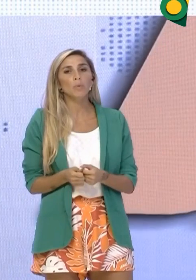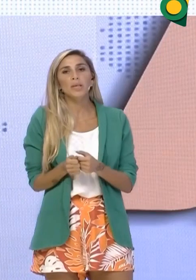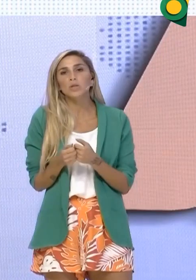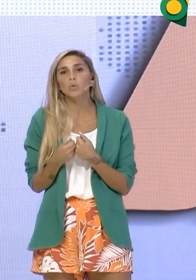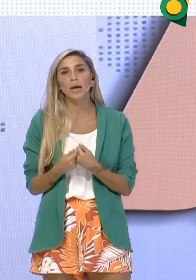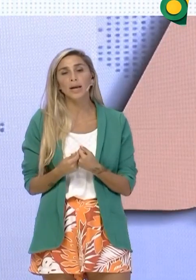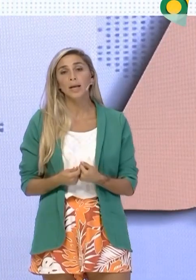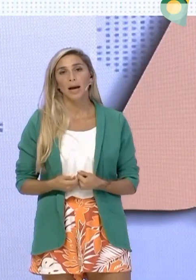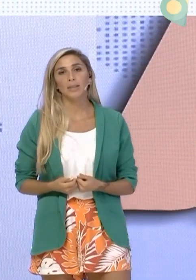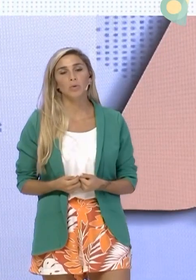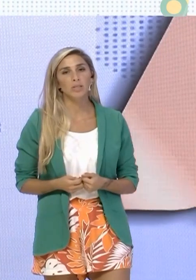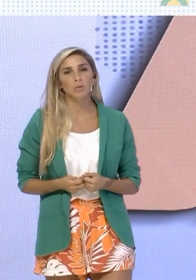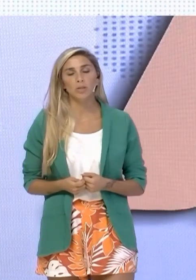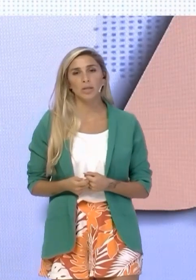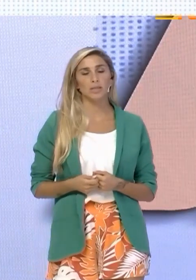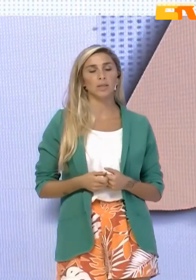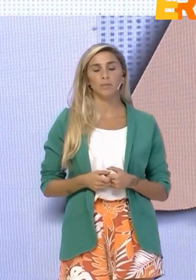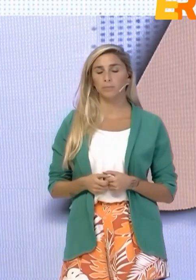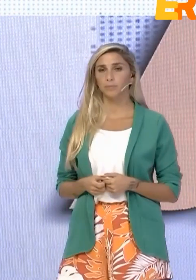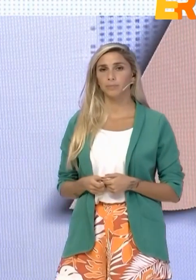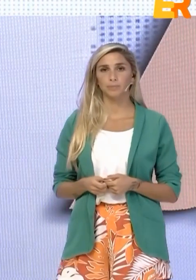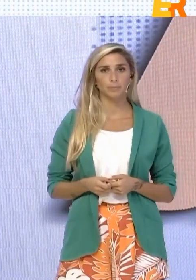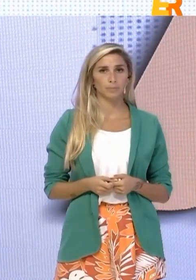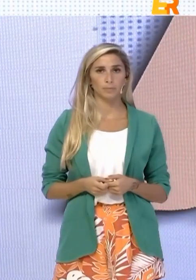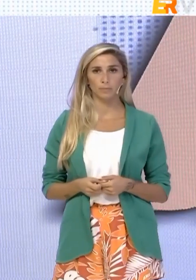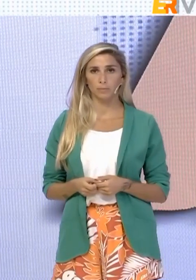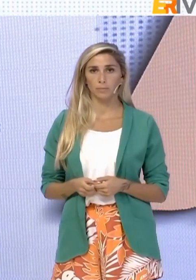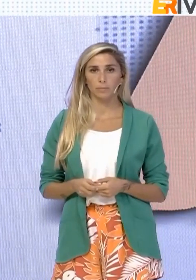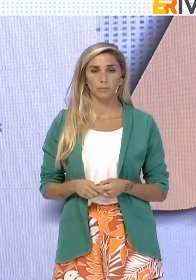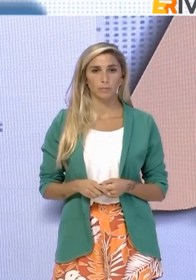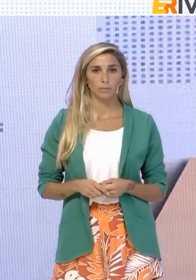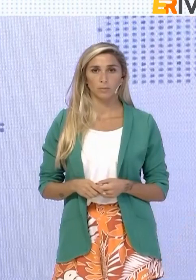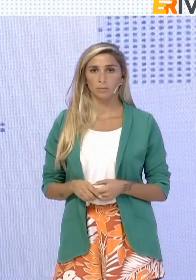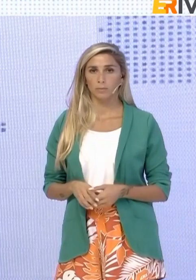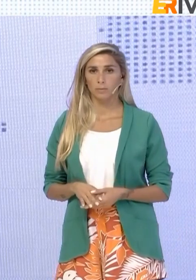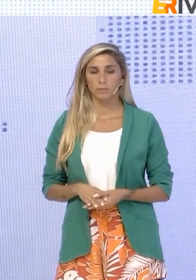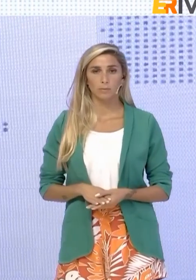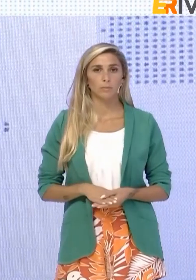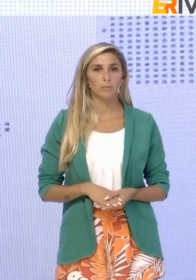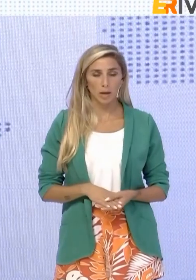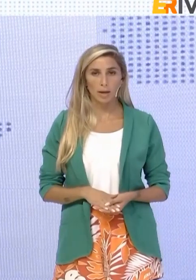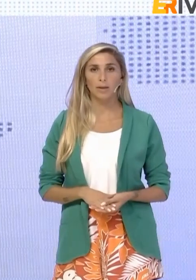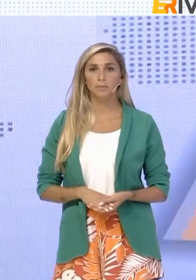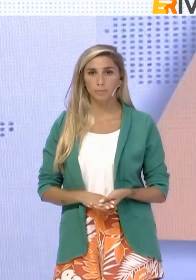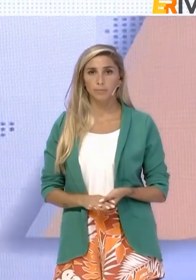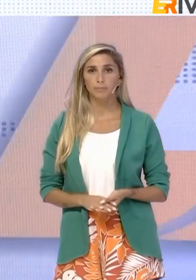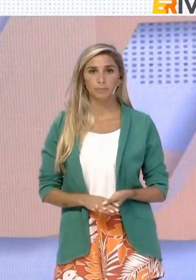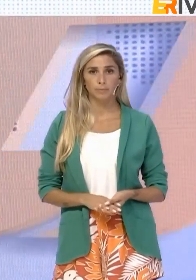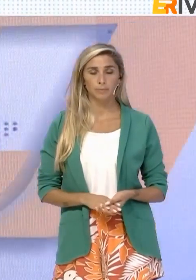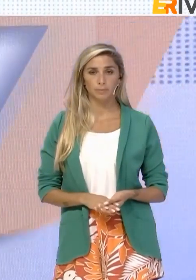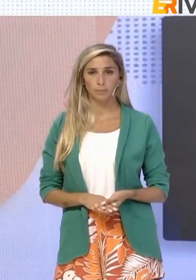nos puede ayudar ante una situación así? Bueno, estafas o delitos económicos. Ajá.